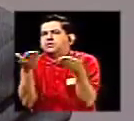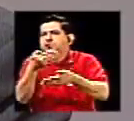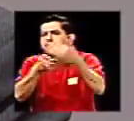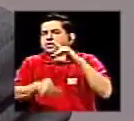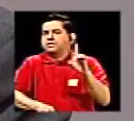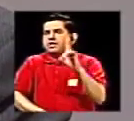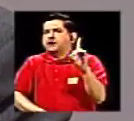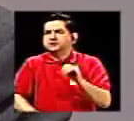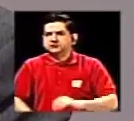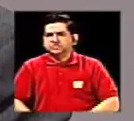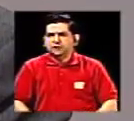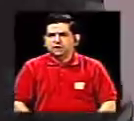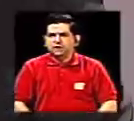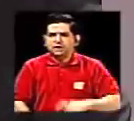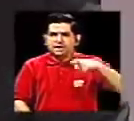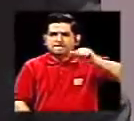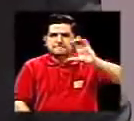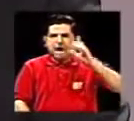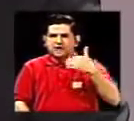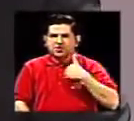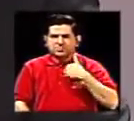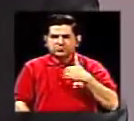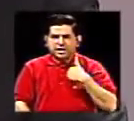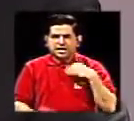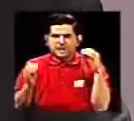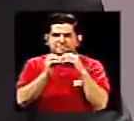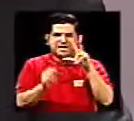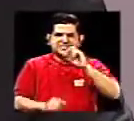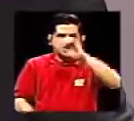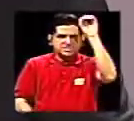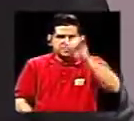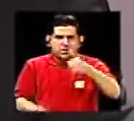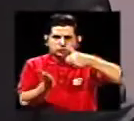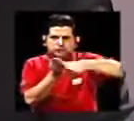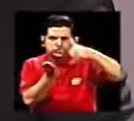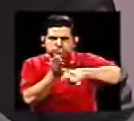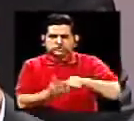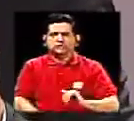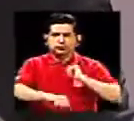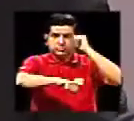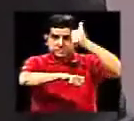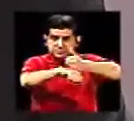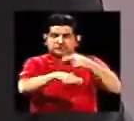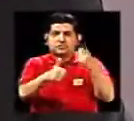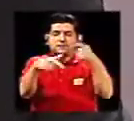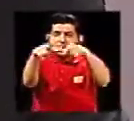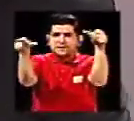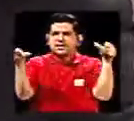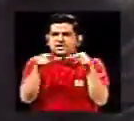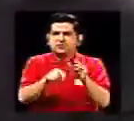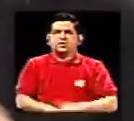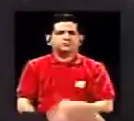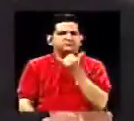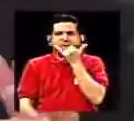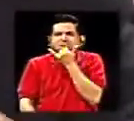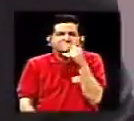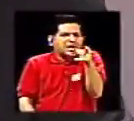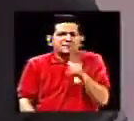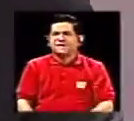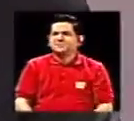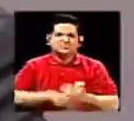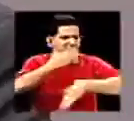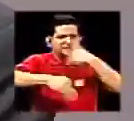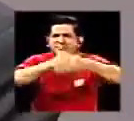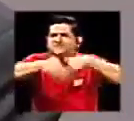domingo, donde el PAC obtuvo más del 30% de la votación y se colocó incluso en la primera posición? ¿Qué fue lo que pasó en ese